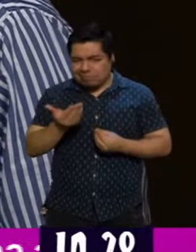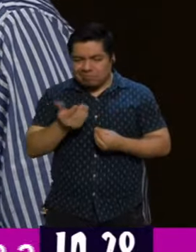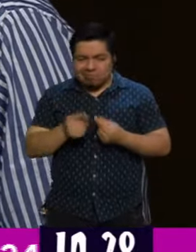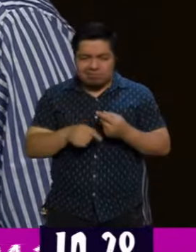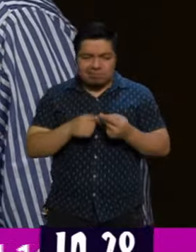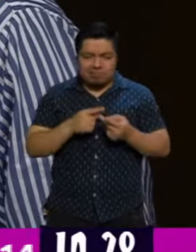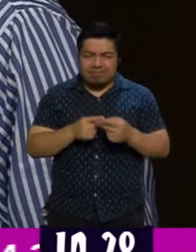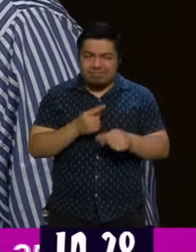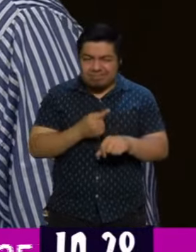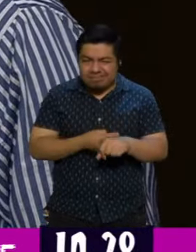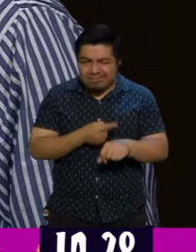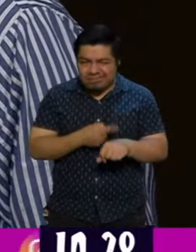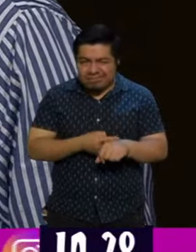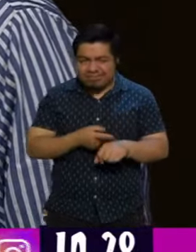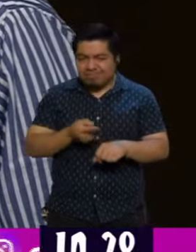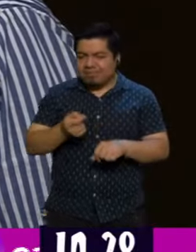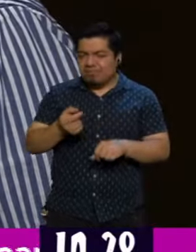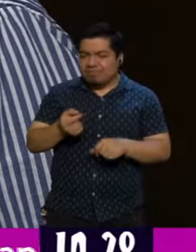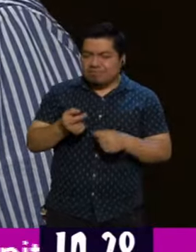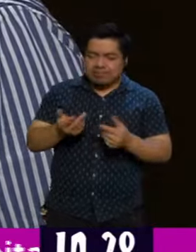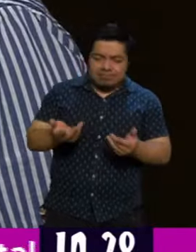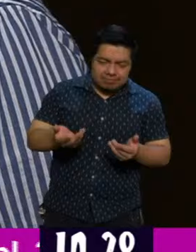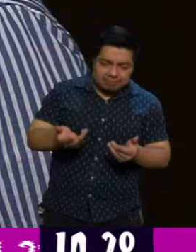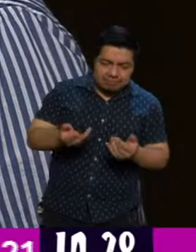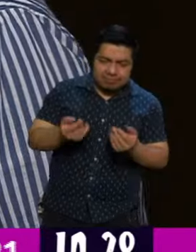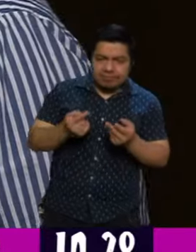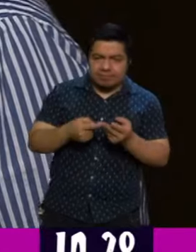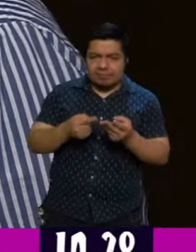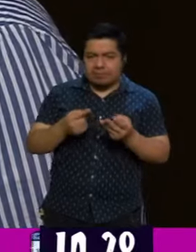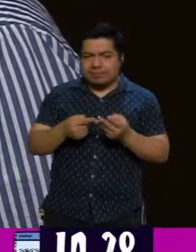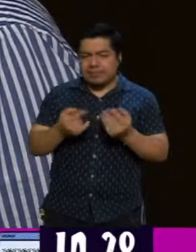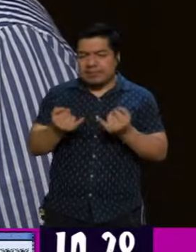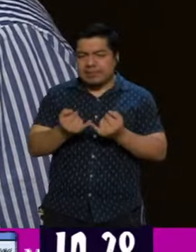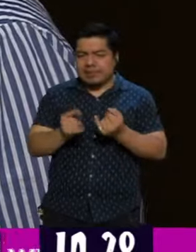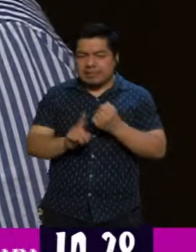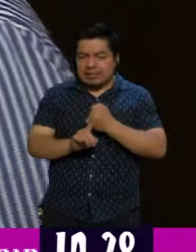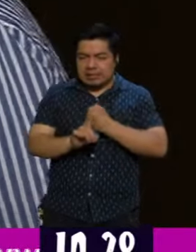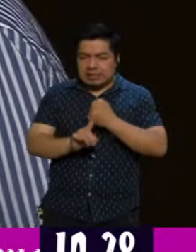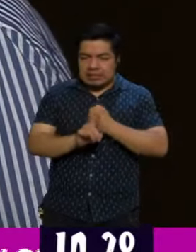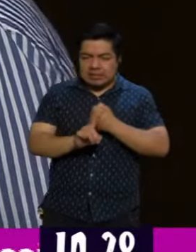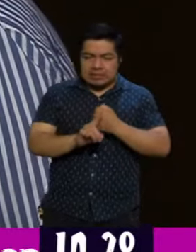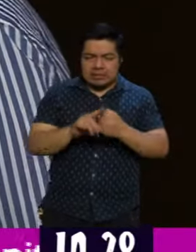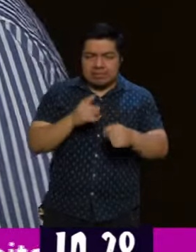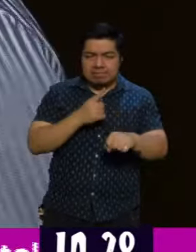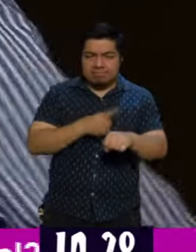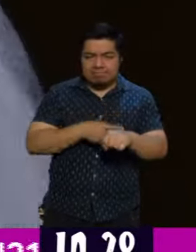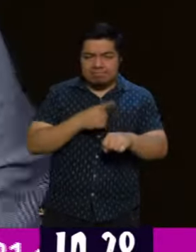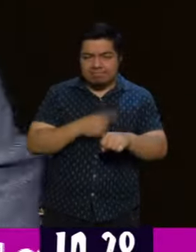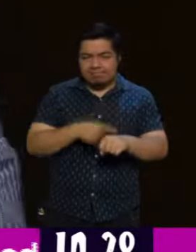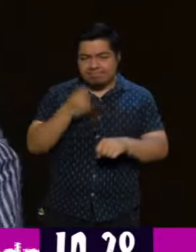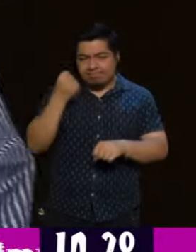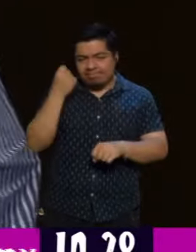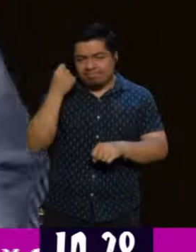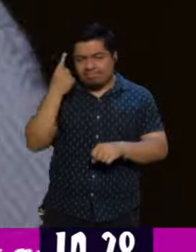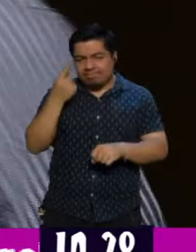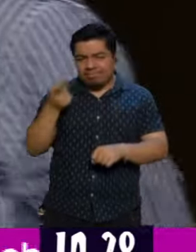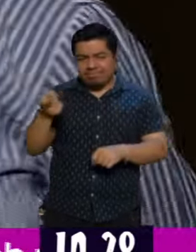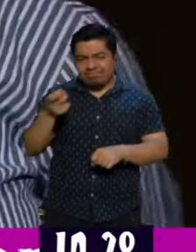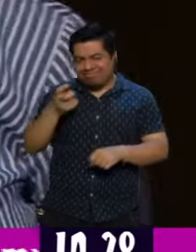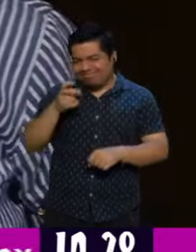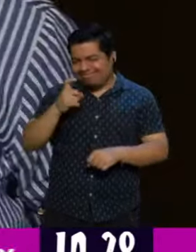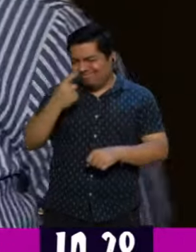algo enfermo por ahí. Además, también tiene ese problema de que se inventa enfermedades. Mm. Uy, son renecios los